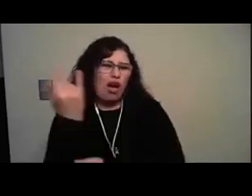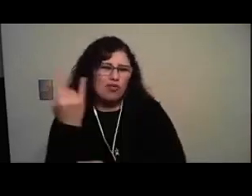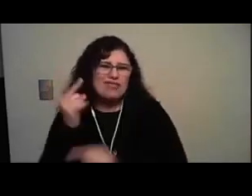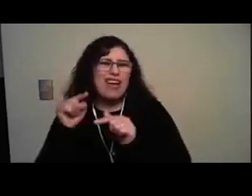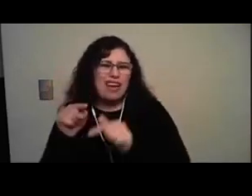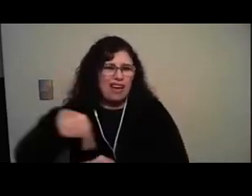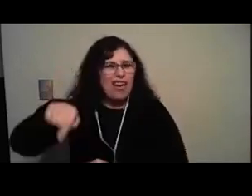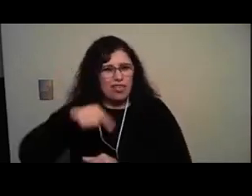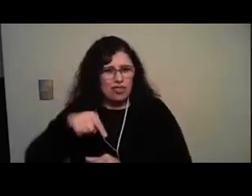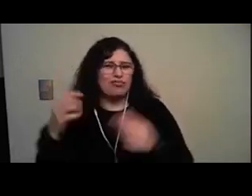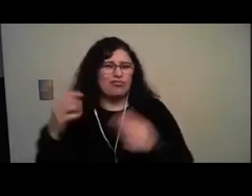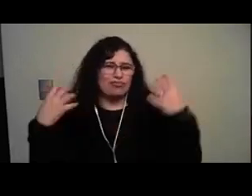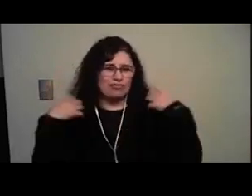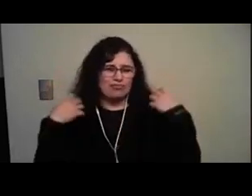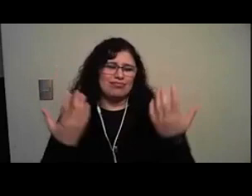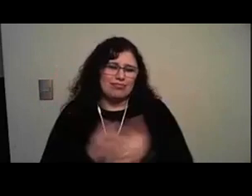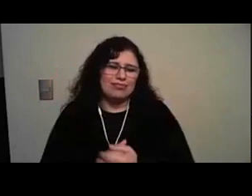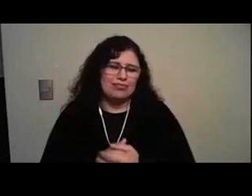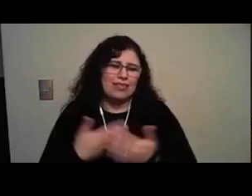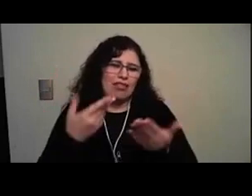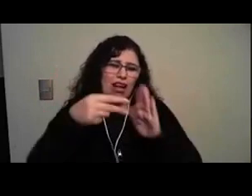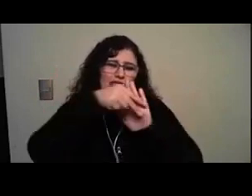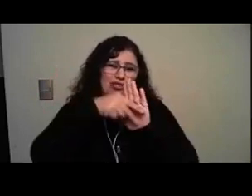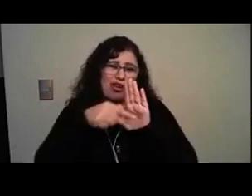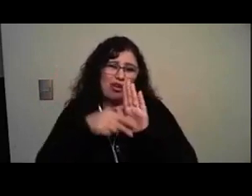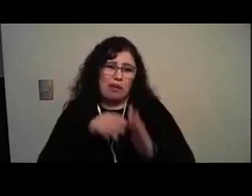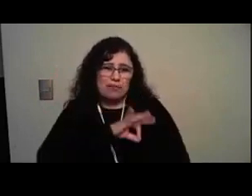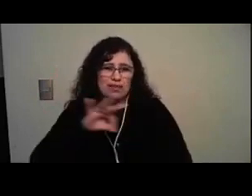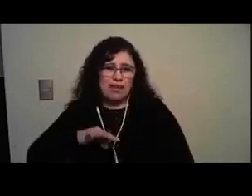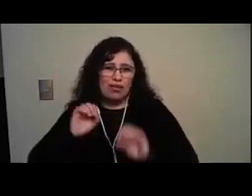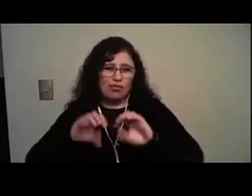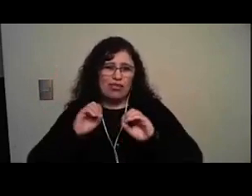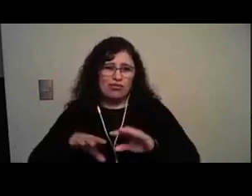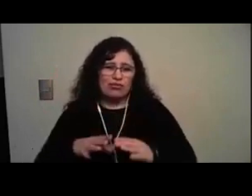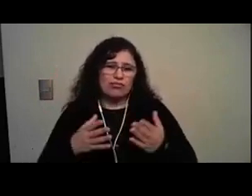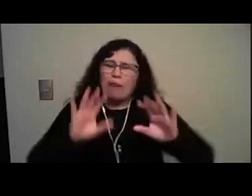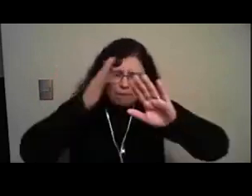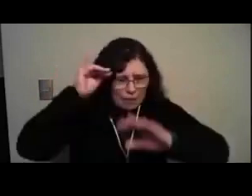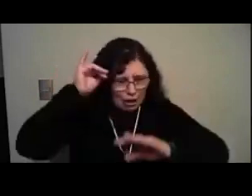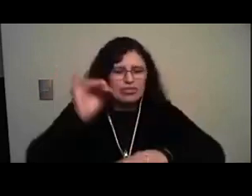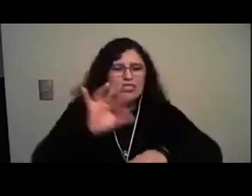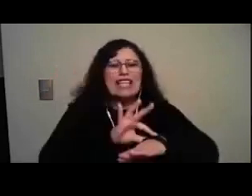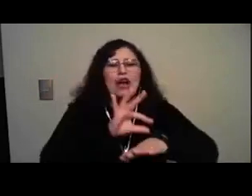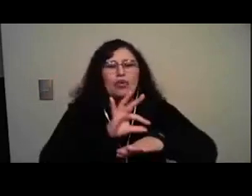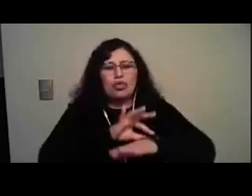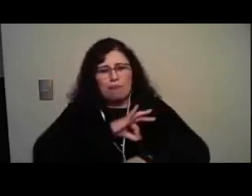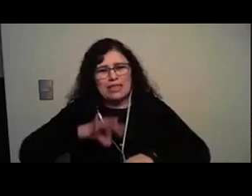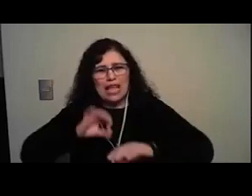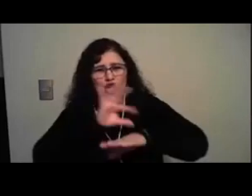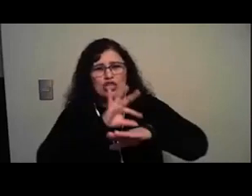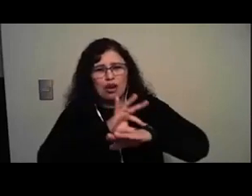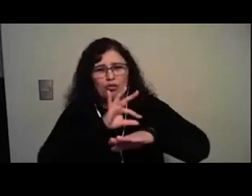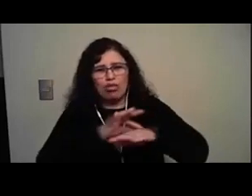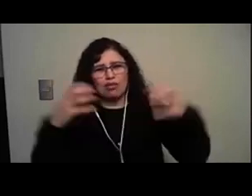bajo las normas que guíen, por ejemplo, el Ministerio de Salud, ¿ya? Entonces, si tú me preguntas,